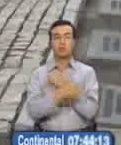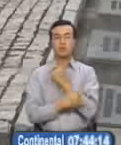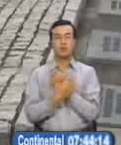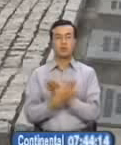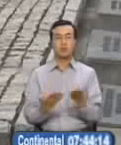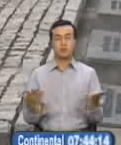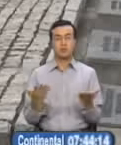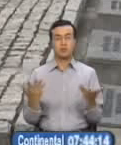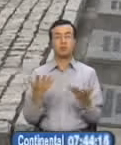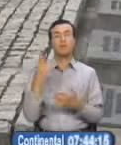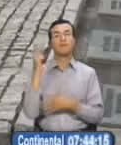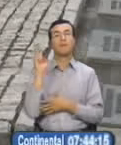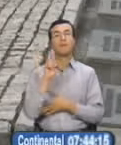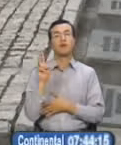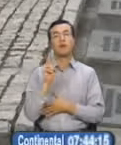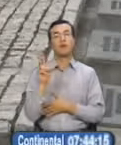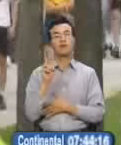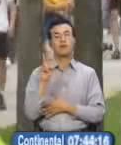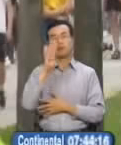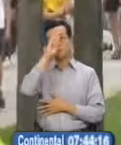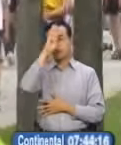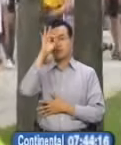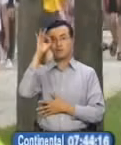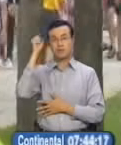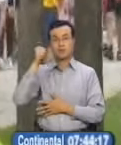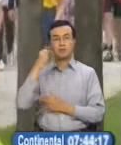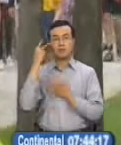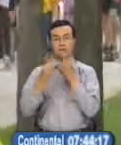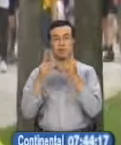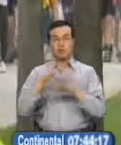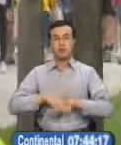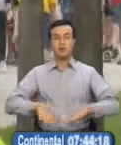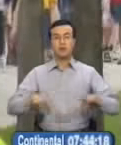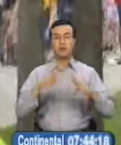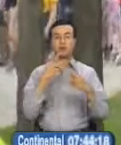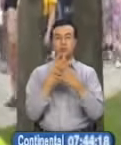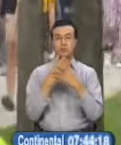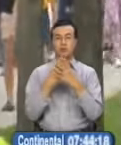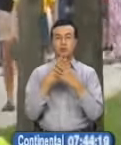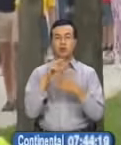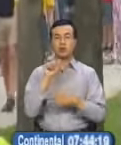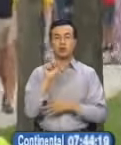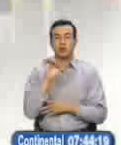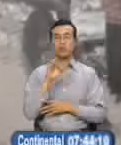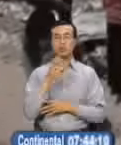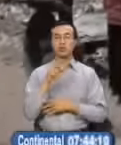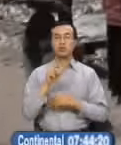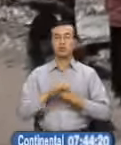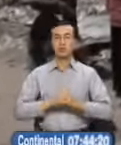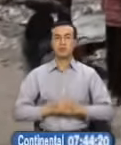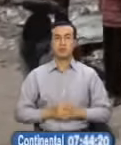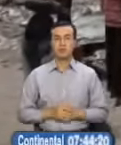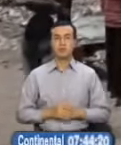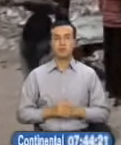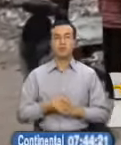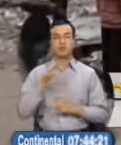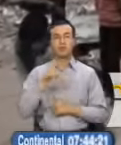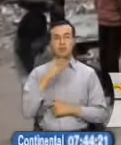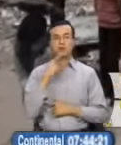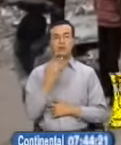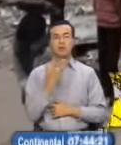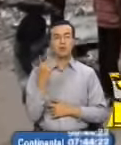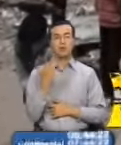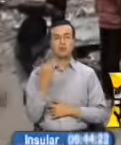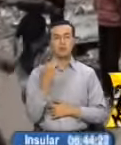países. Para este viernes, el Sumo Pontífice visitará el campo de exterminio de Auschwitz. Un atacante suicida